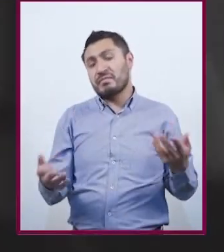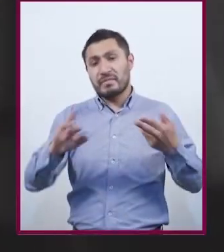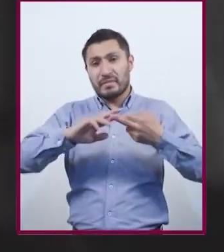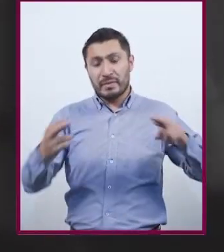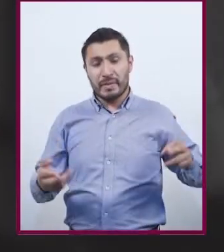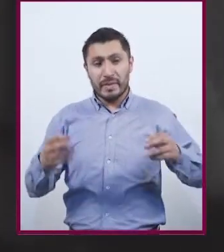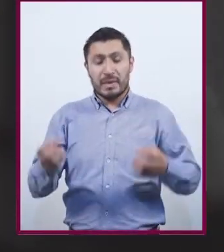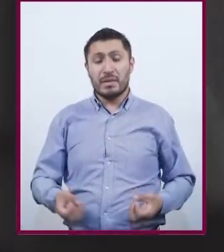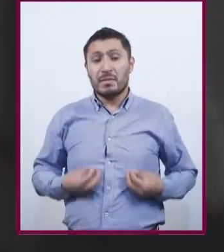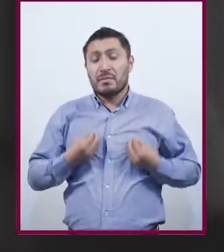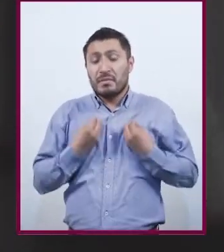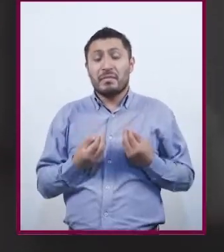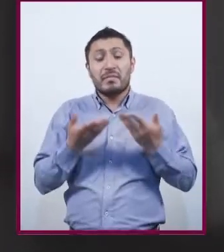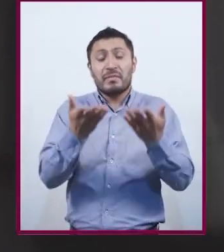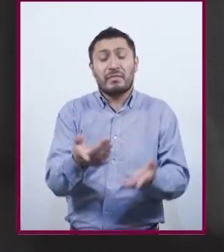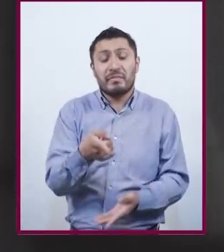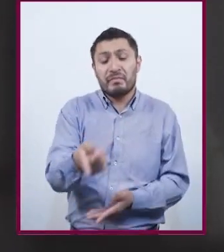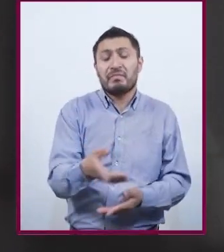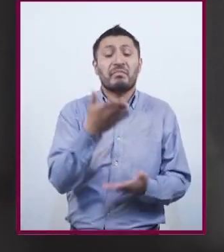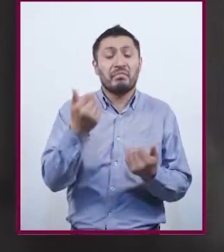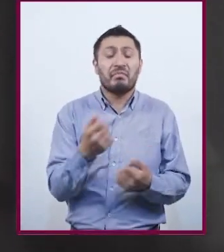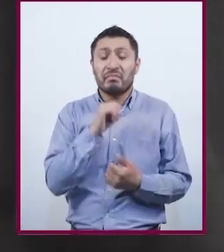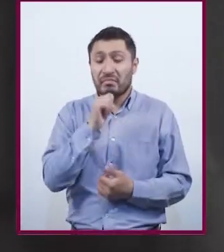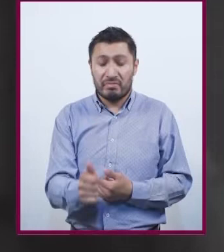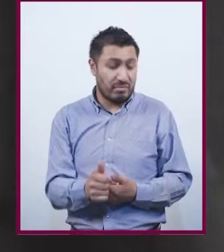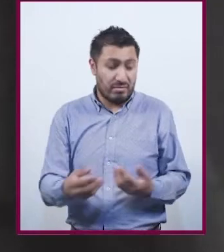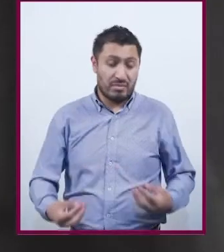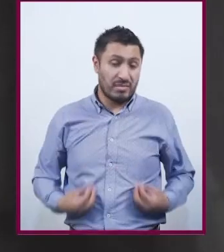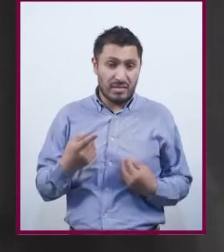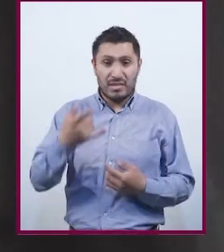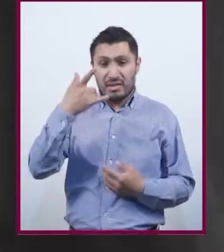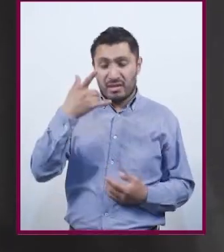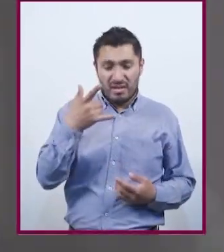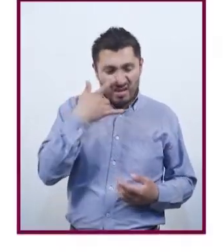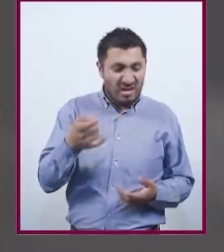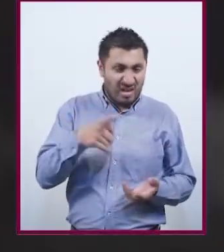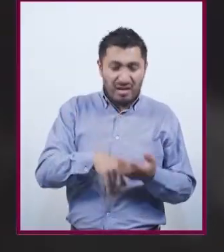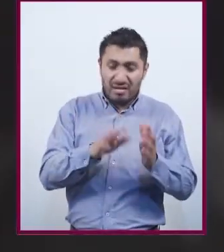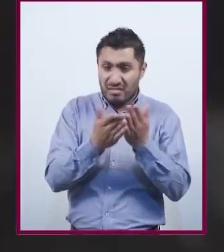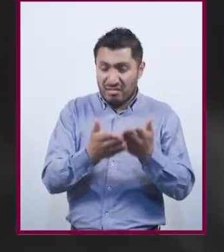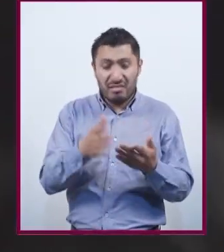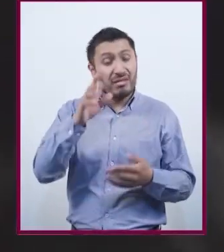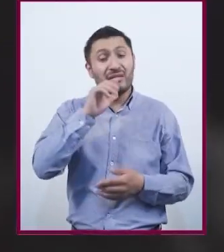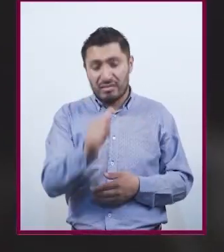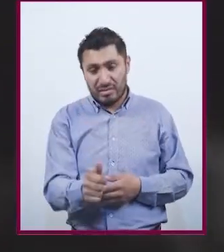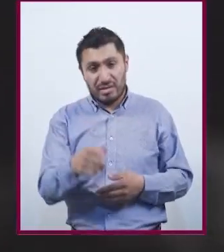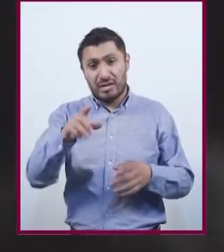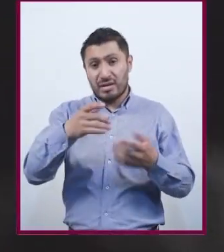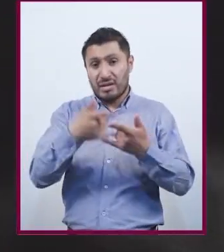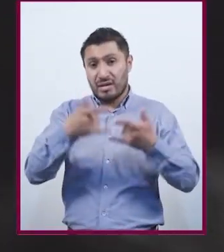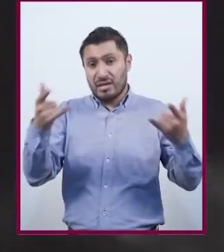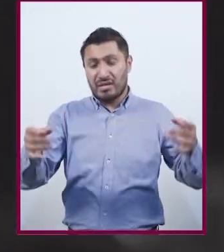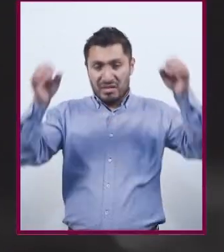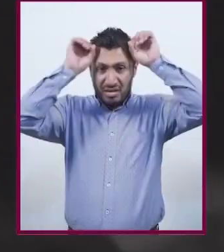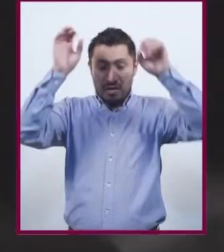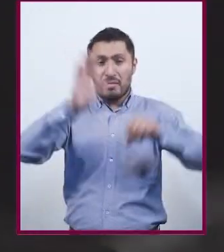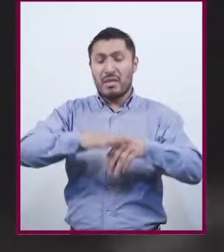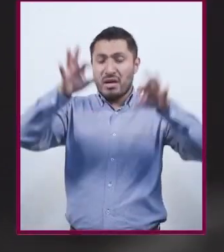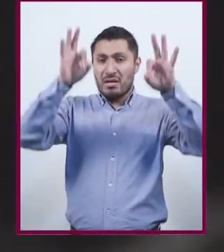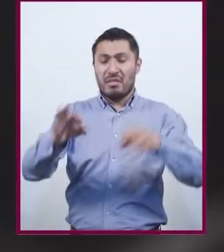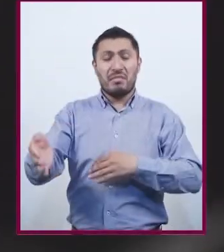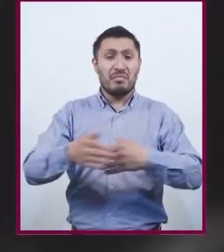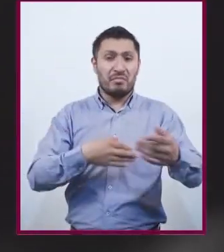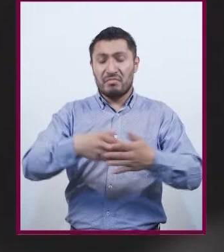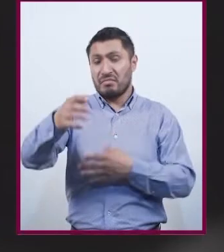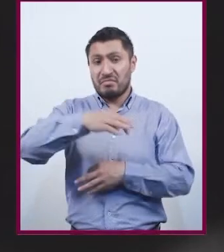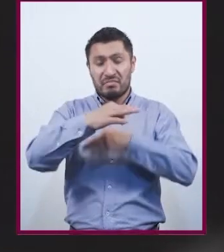Si bien las narraciones relacionadas con darle vida a lo inerte no son extrañas en la literatura, la historia de Frankenstein